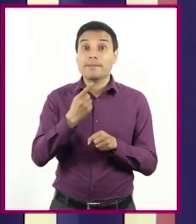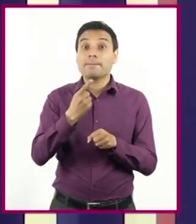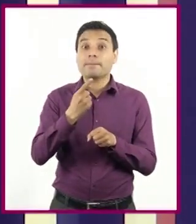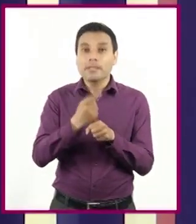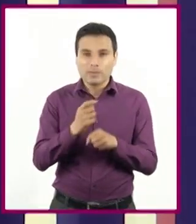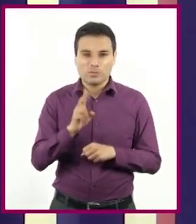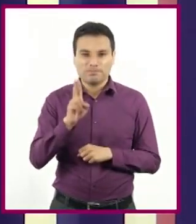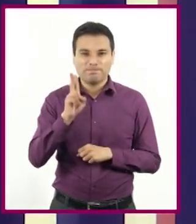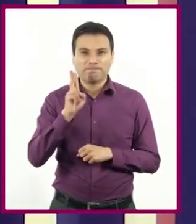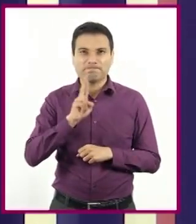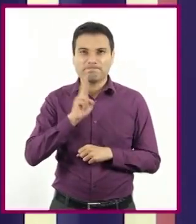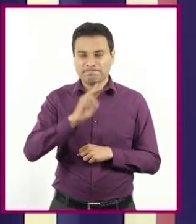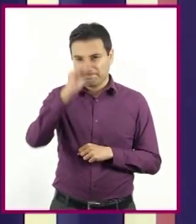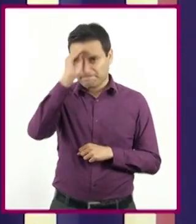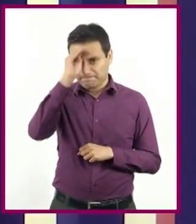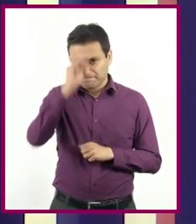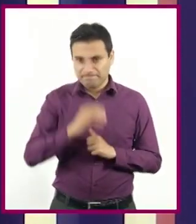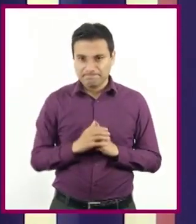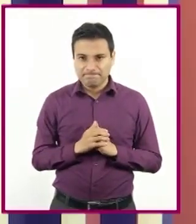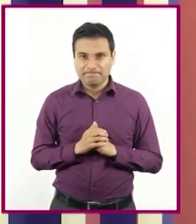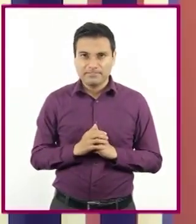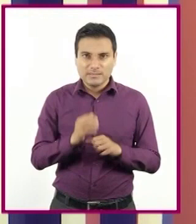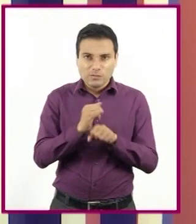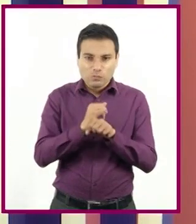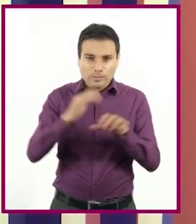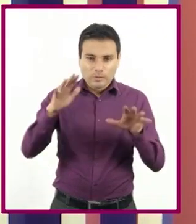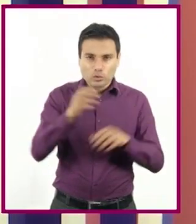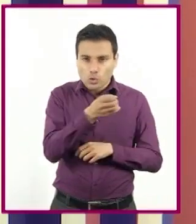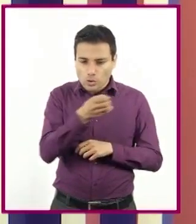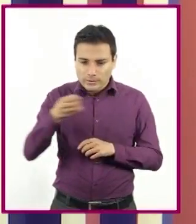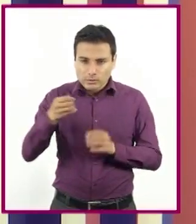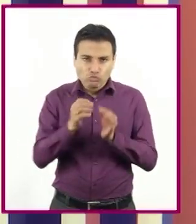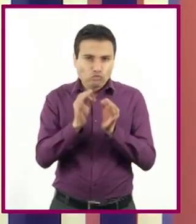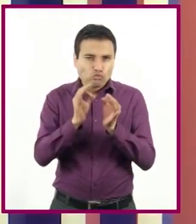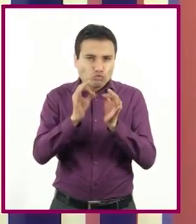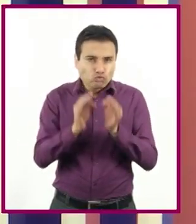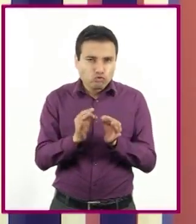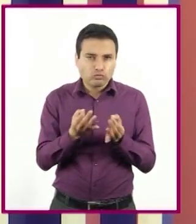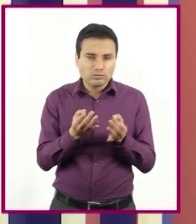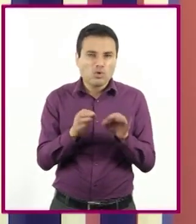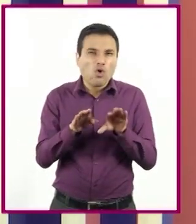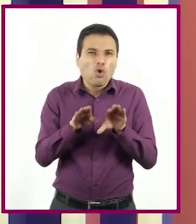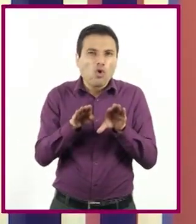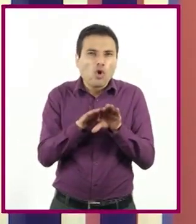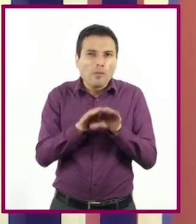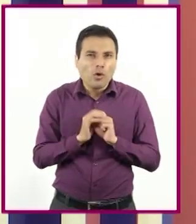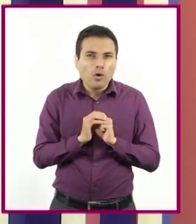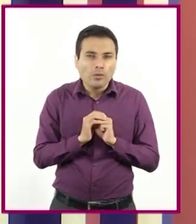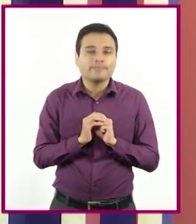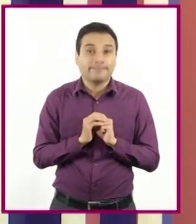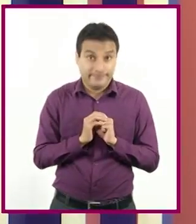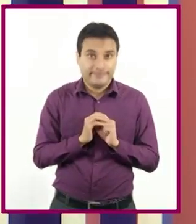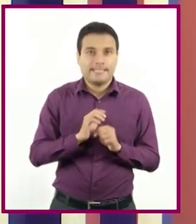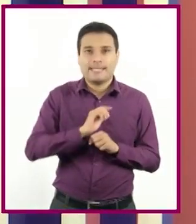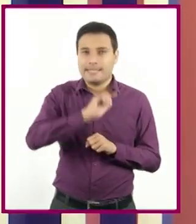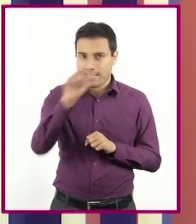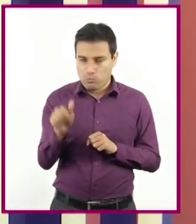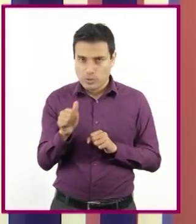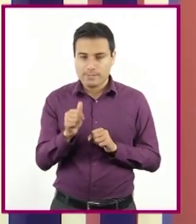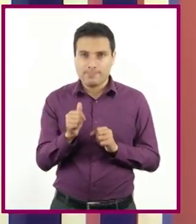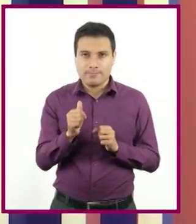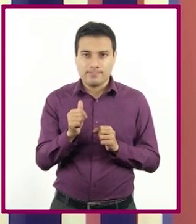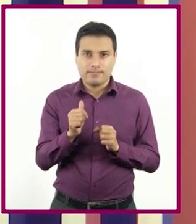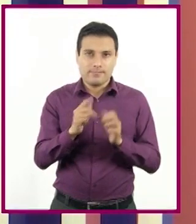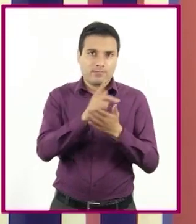mejor manera de organizar la información que necesitarás para que tus transmisiones sean